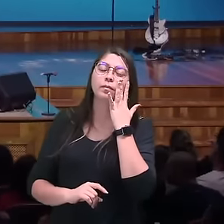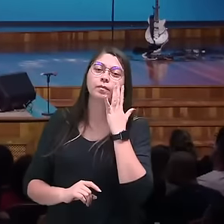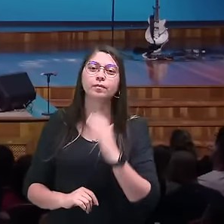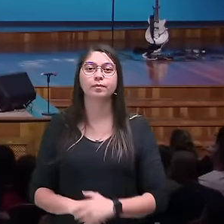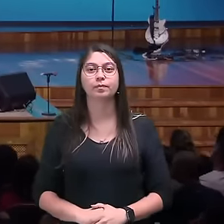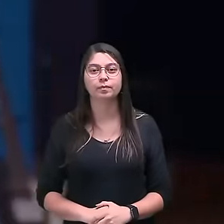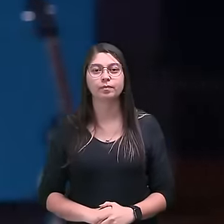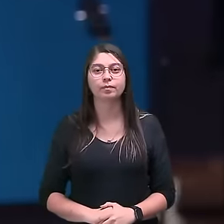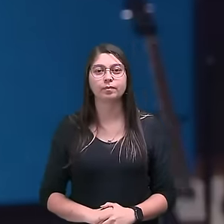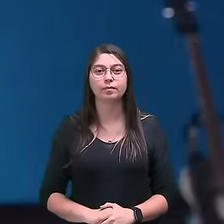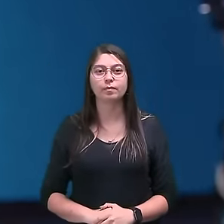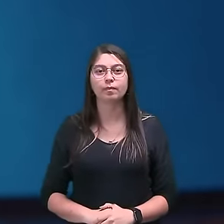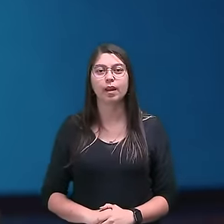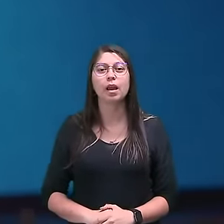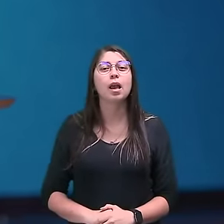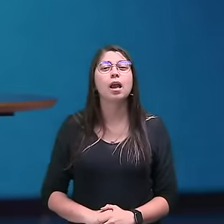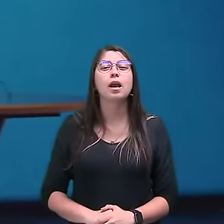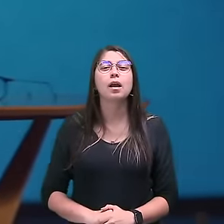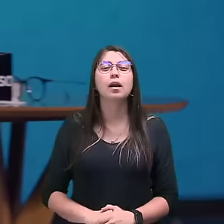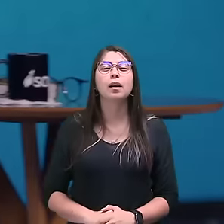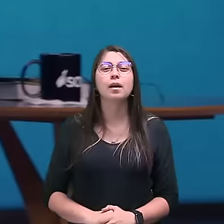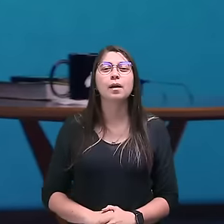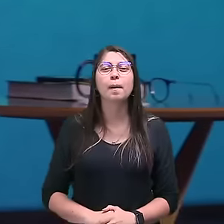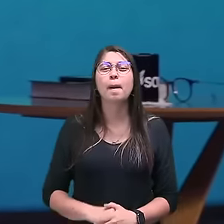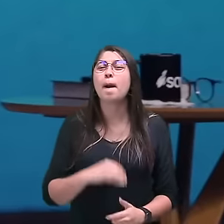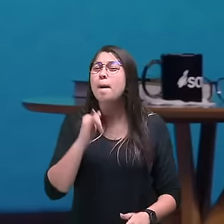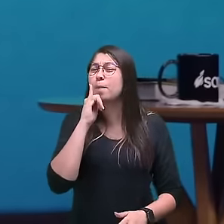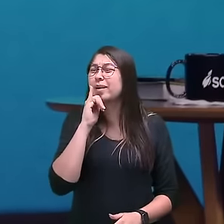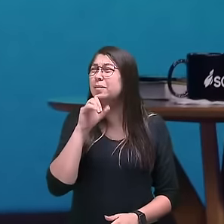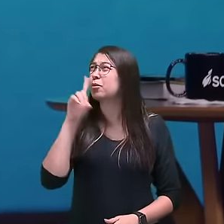¿Mas cómo Dios faz cuando quiere levantar un hombre? Primero,